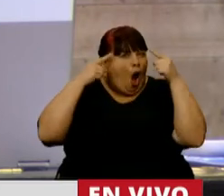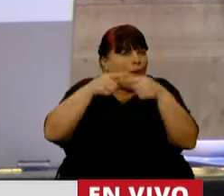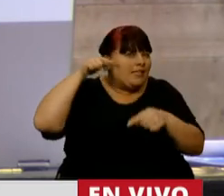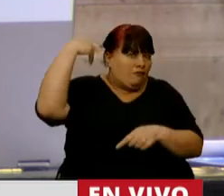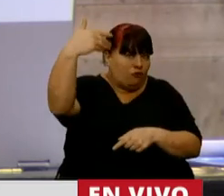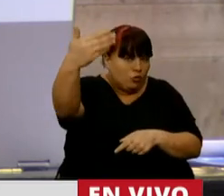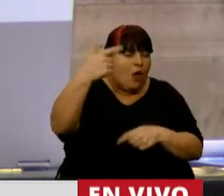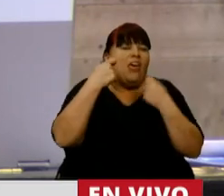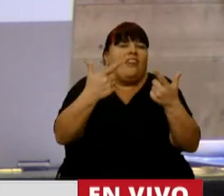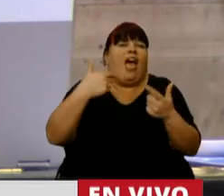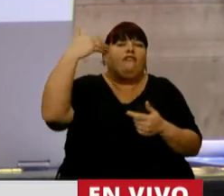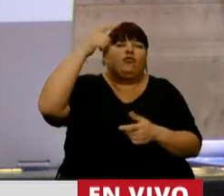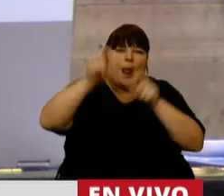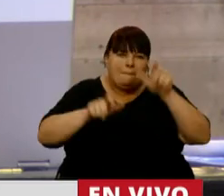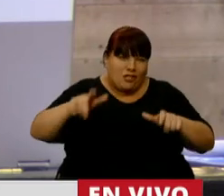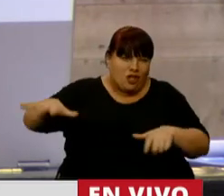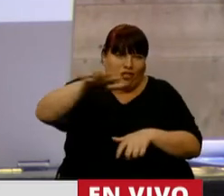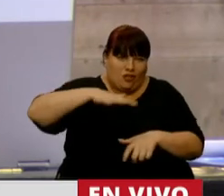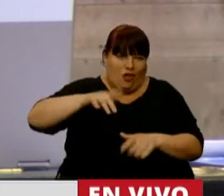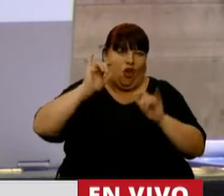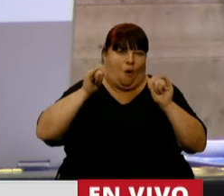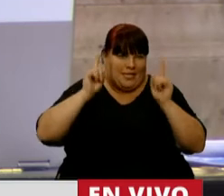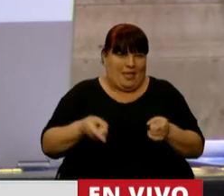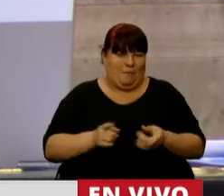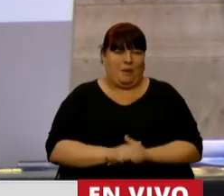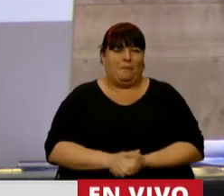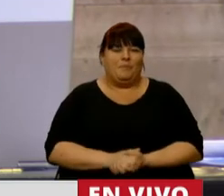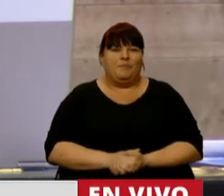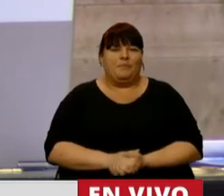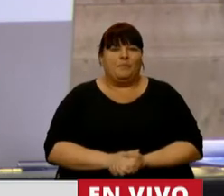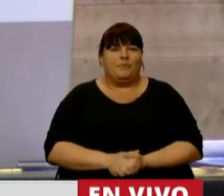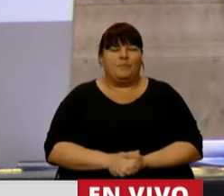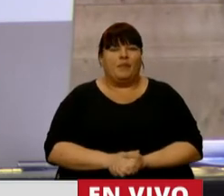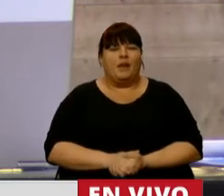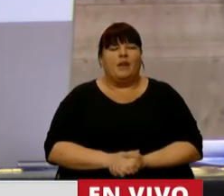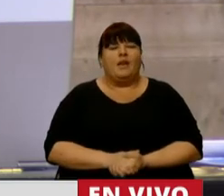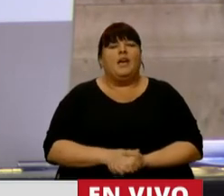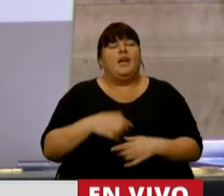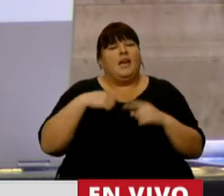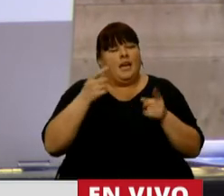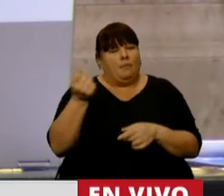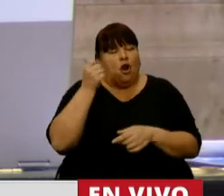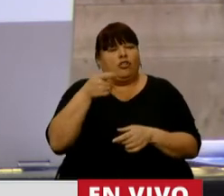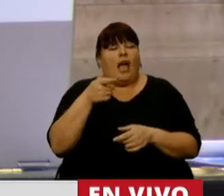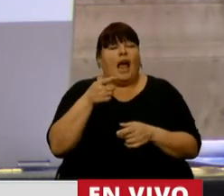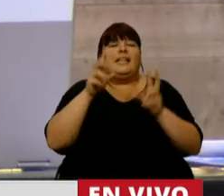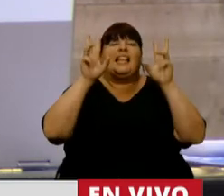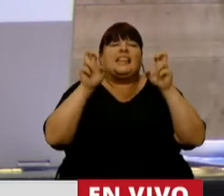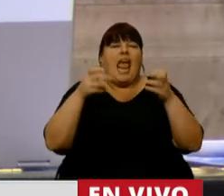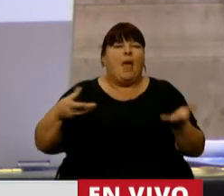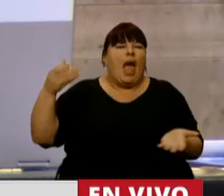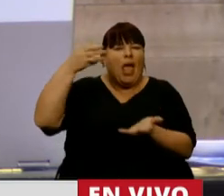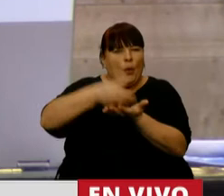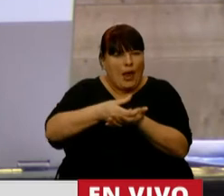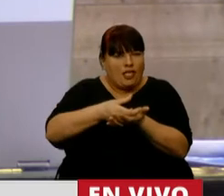darle expectativa de futuro y futuro real a nuestros jóvenes. Me permito destacar en materia de